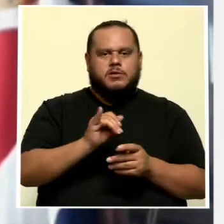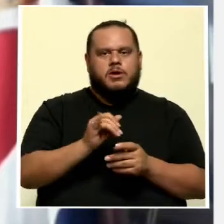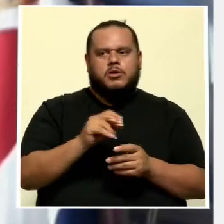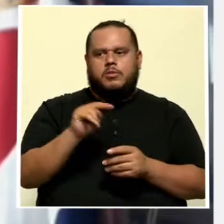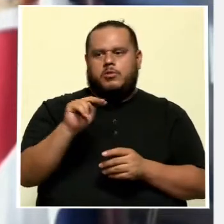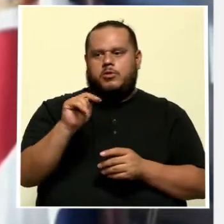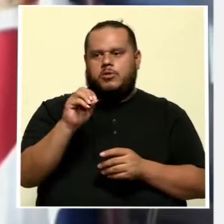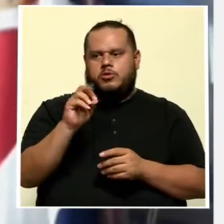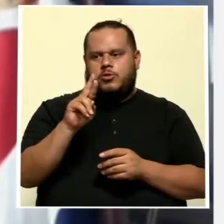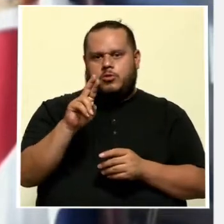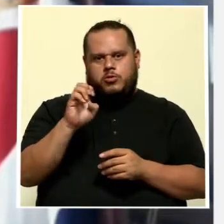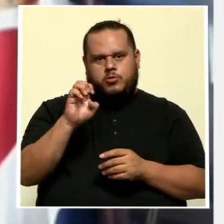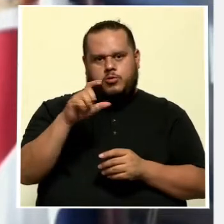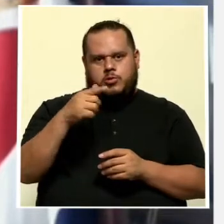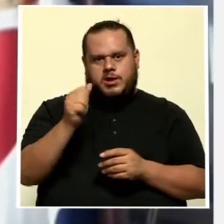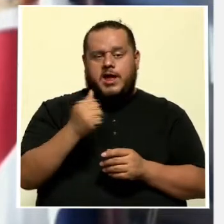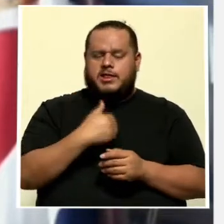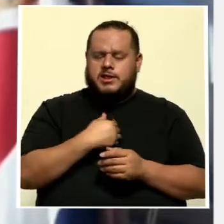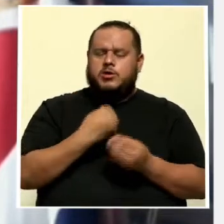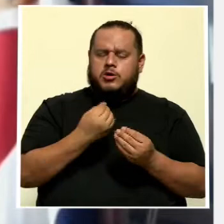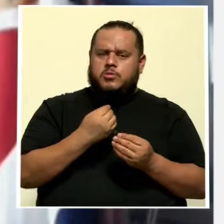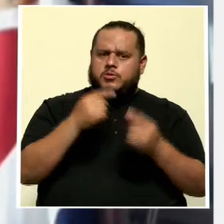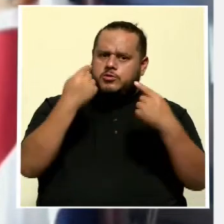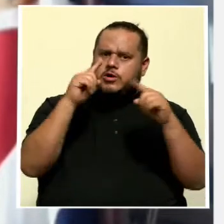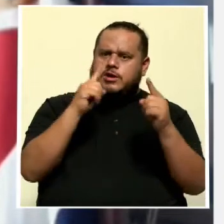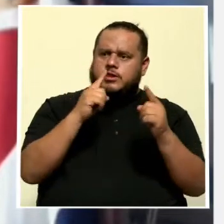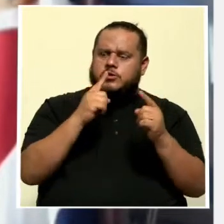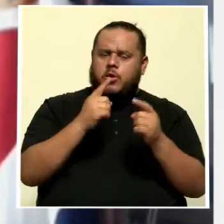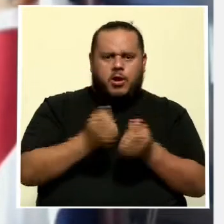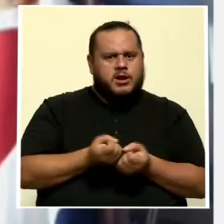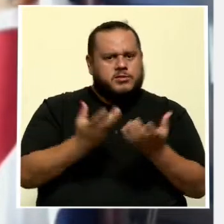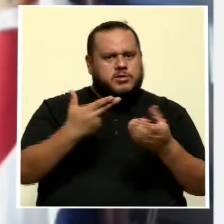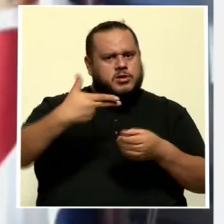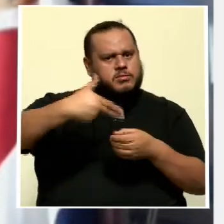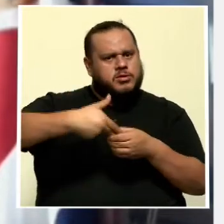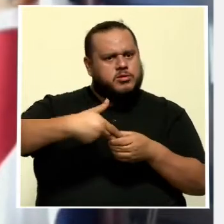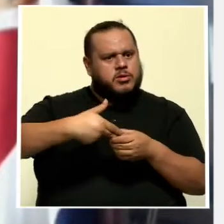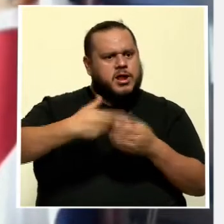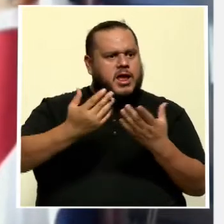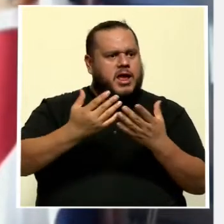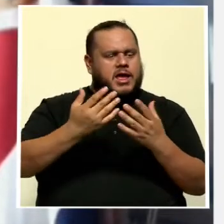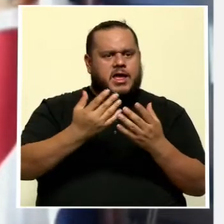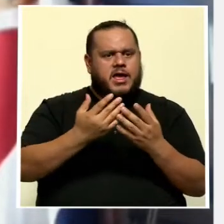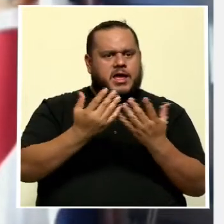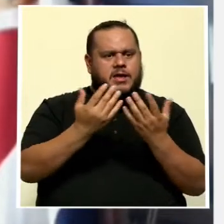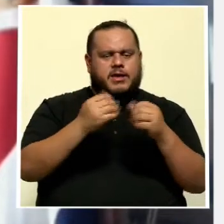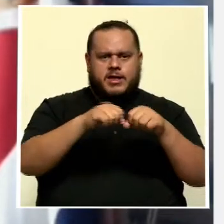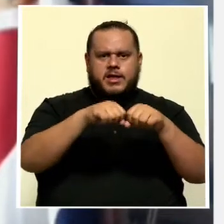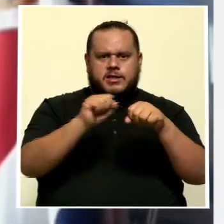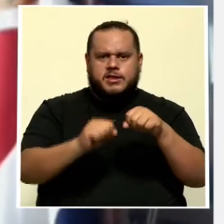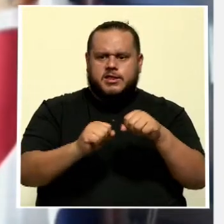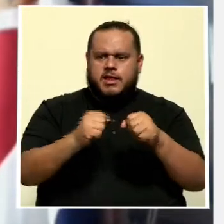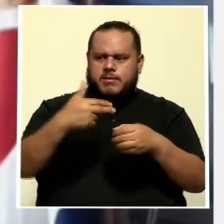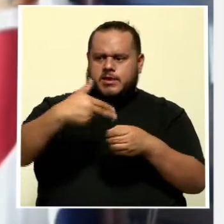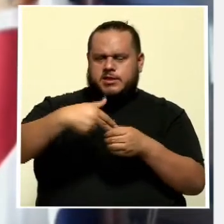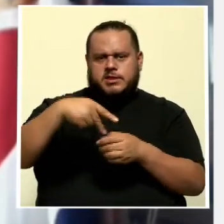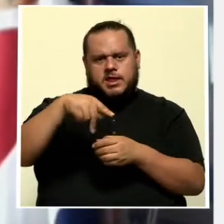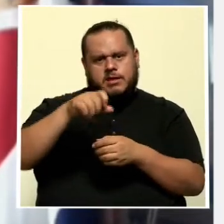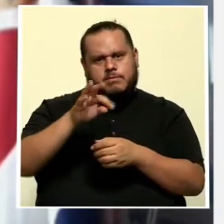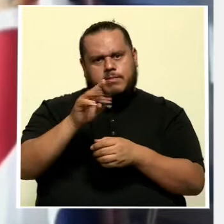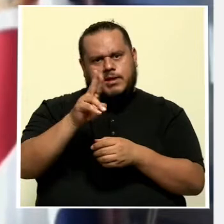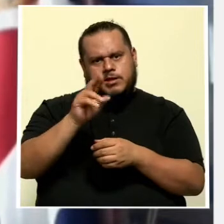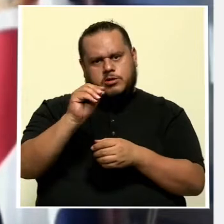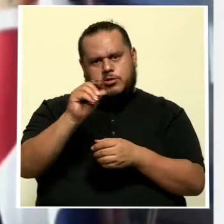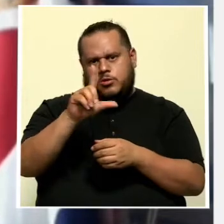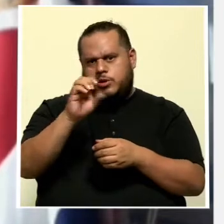noruegos, han tenido mucho éxito en la explotación del petróleo en plataformas petroleras en el Mar del Norte. Se lo hace muy bien y uno